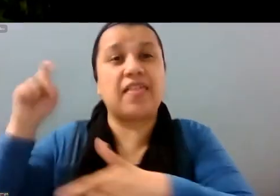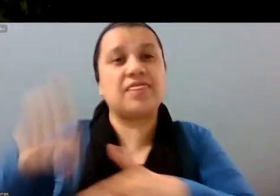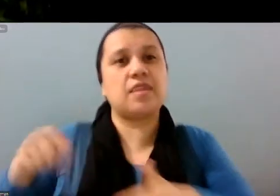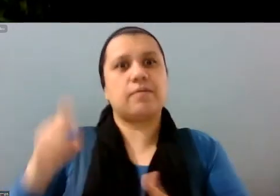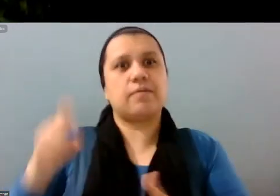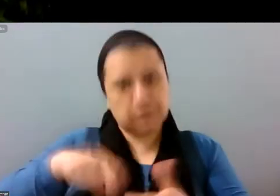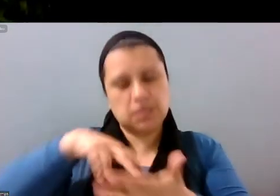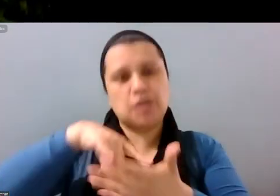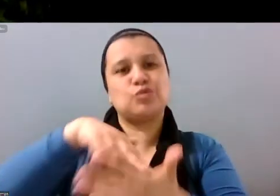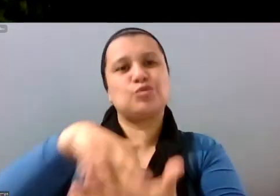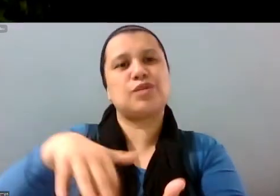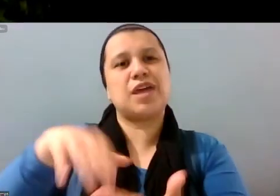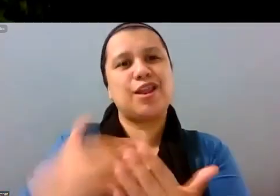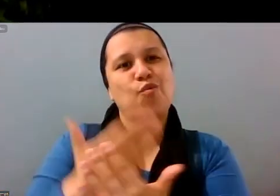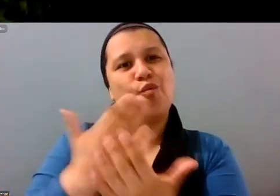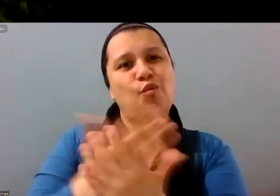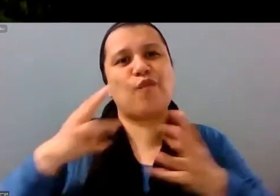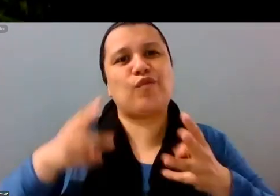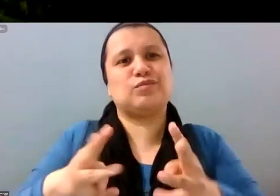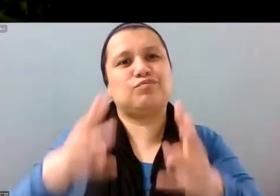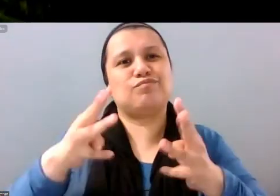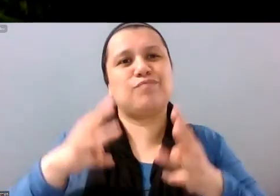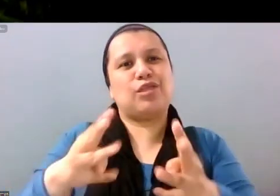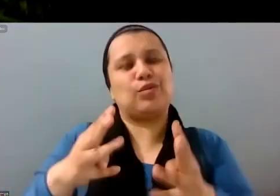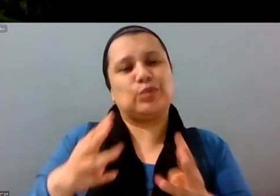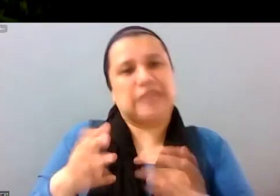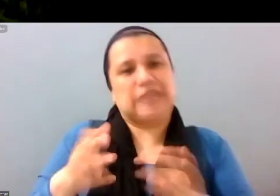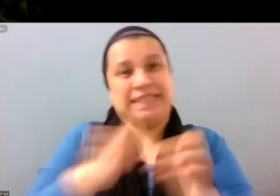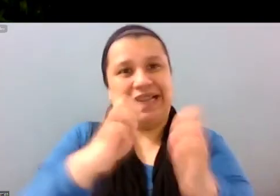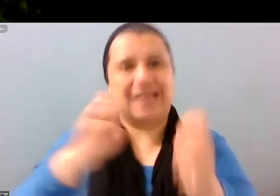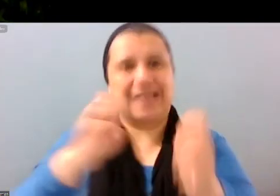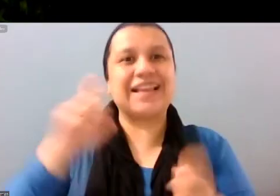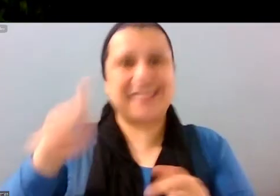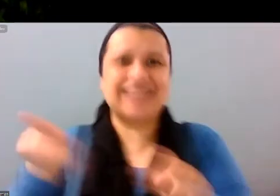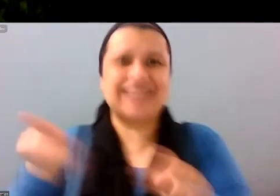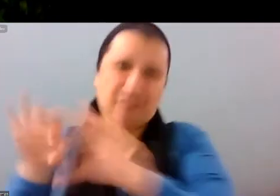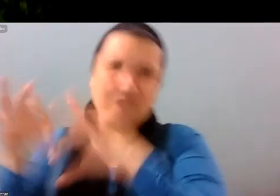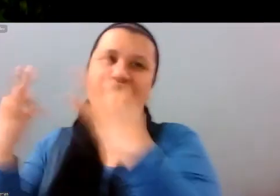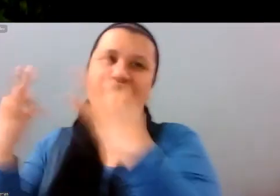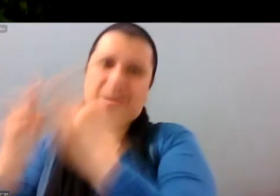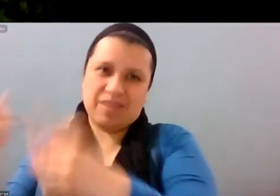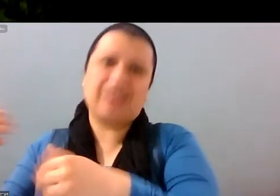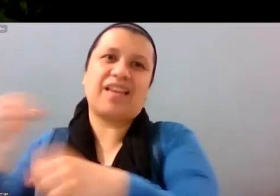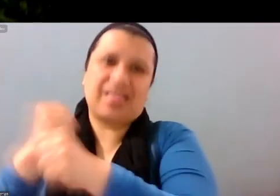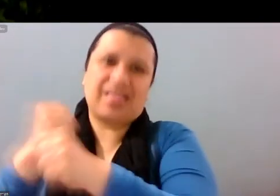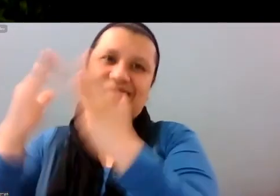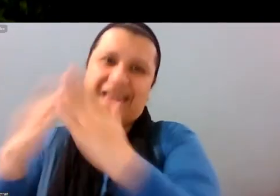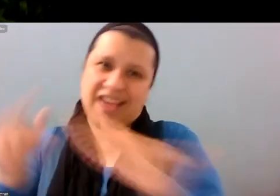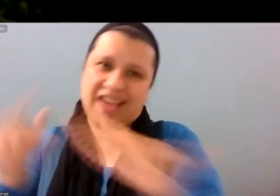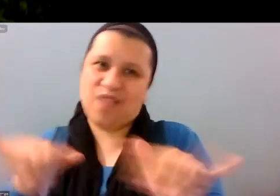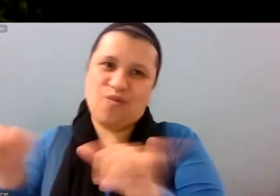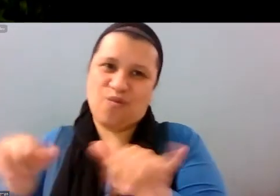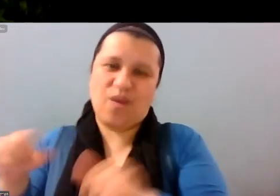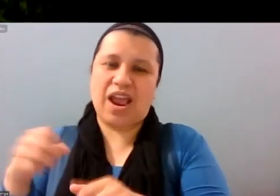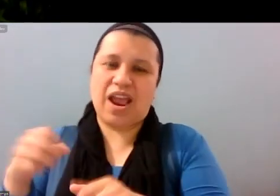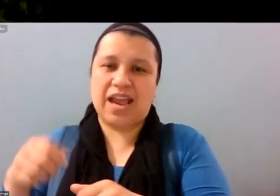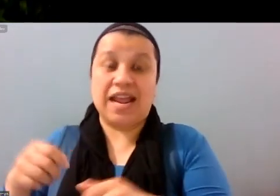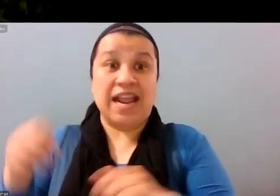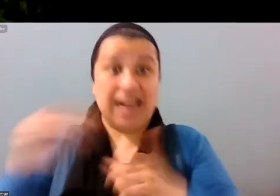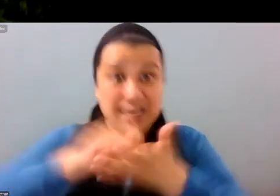para aprender nuevas estrategias y como familias tenemos la misma tarea entonces poner la escuela de ciencias de la educación